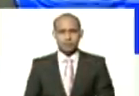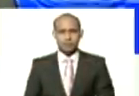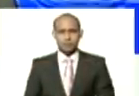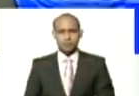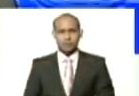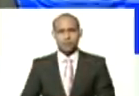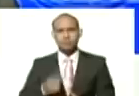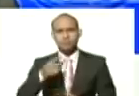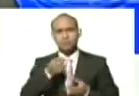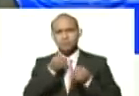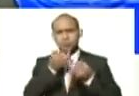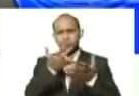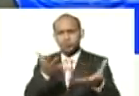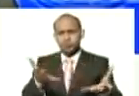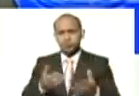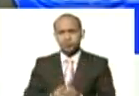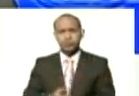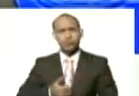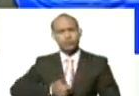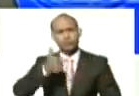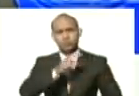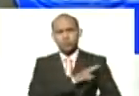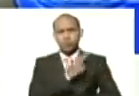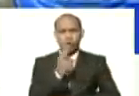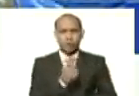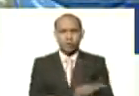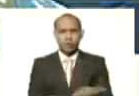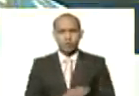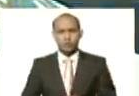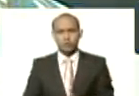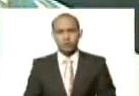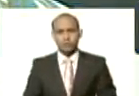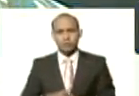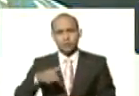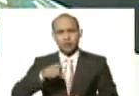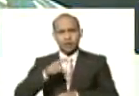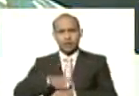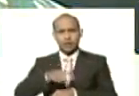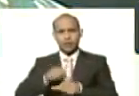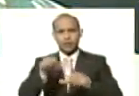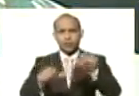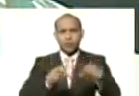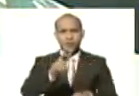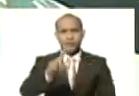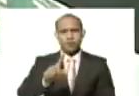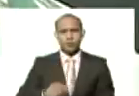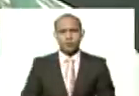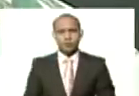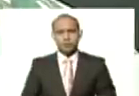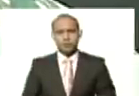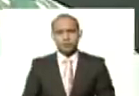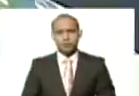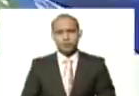valga la expresión, muy poderoso para este tiempo del siglo XXI.